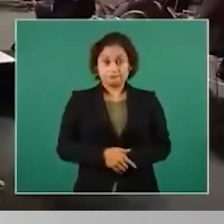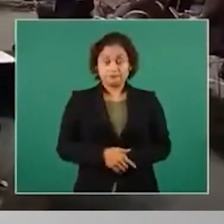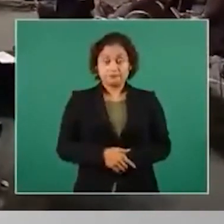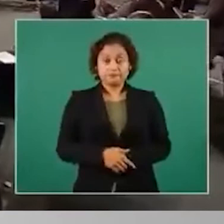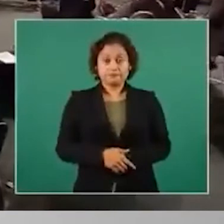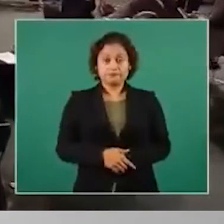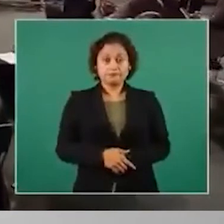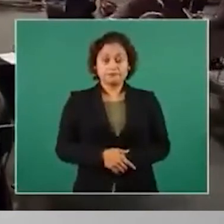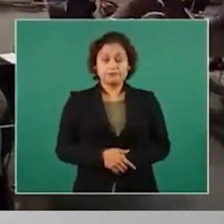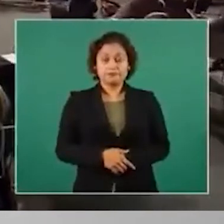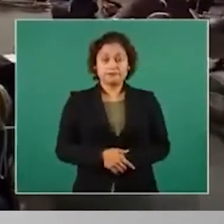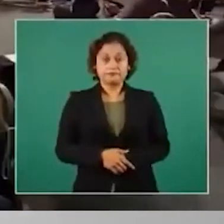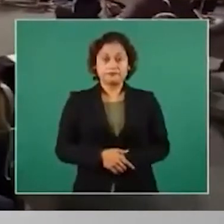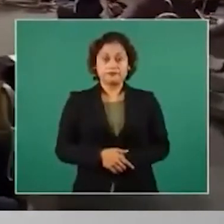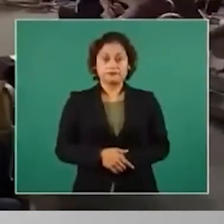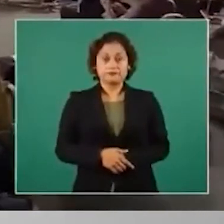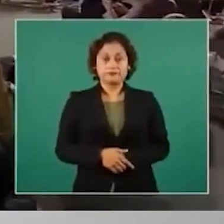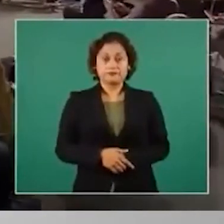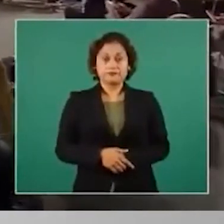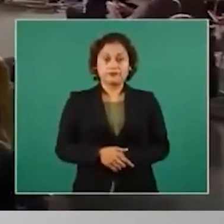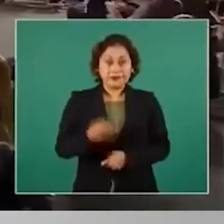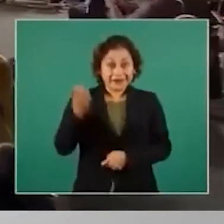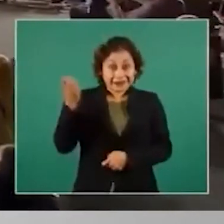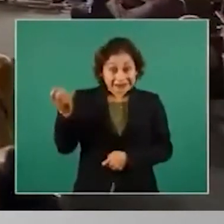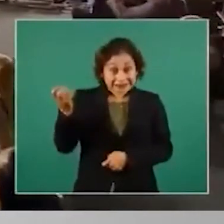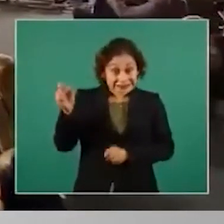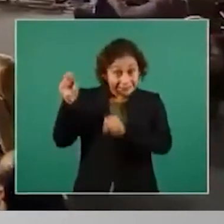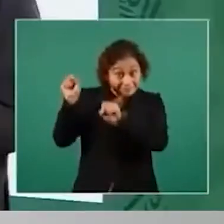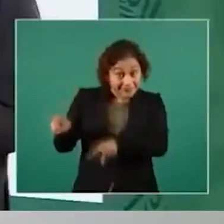Y ahora, presidente del Tribunal